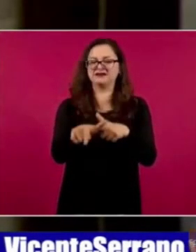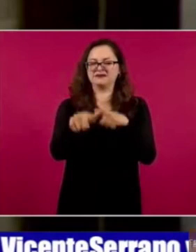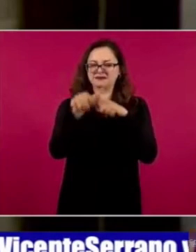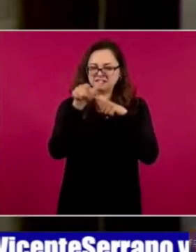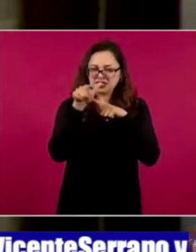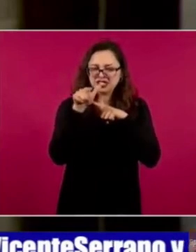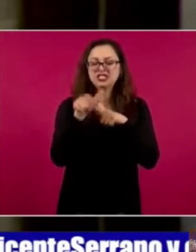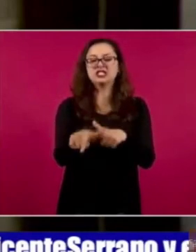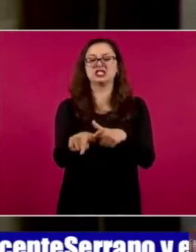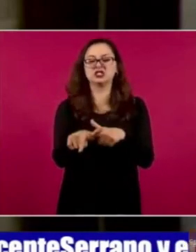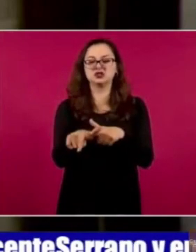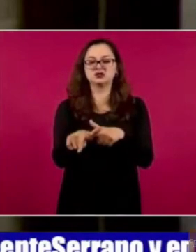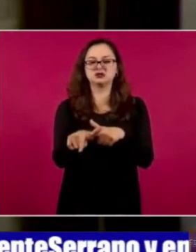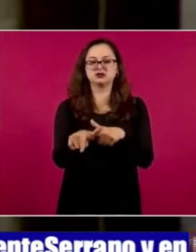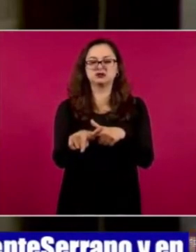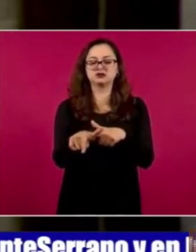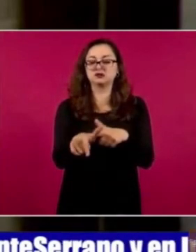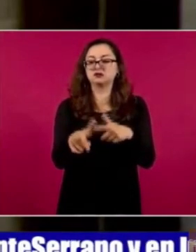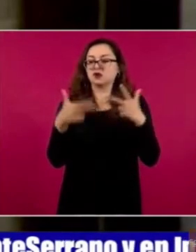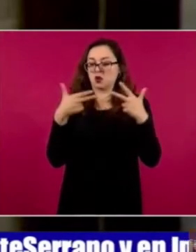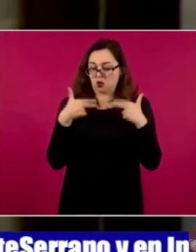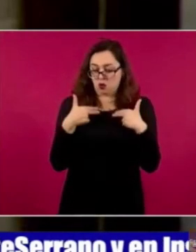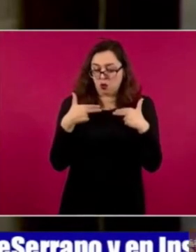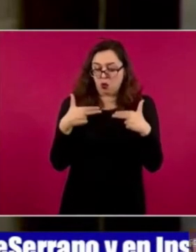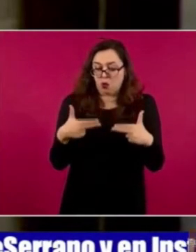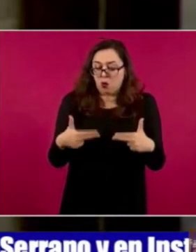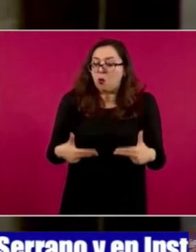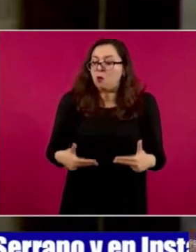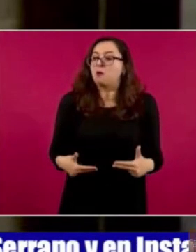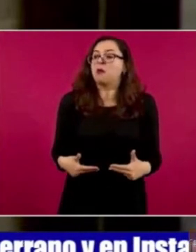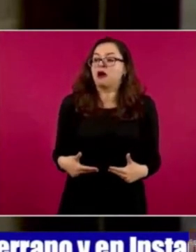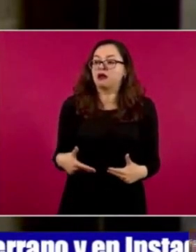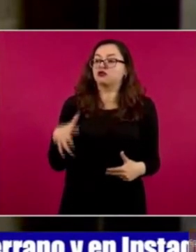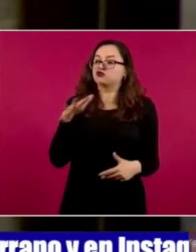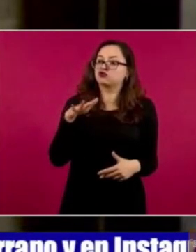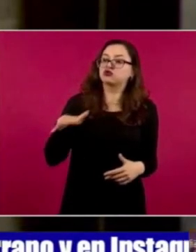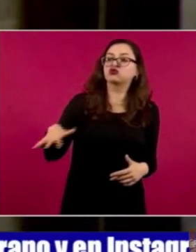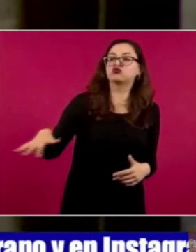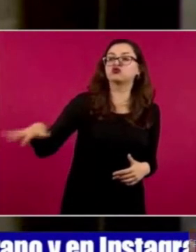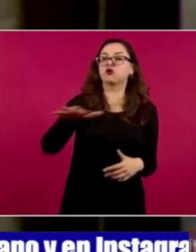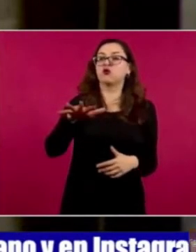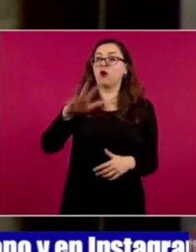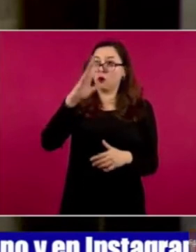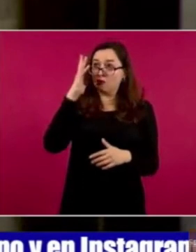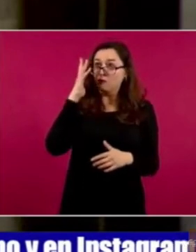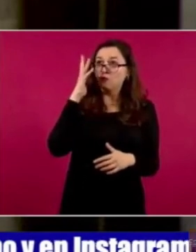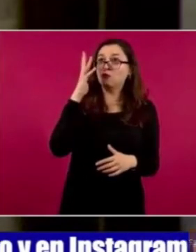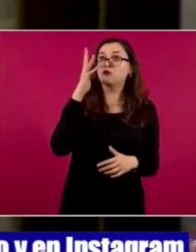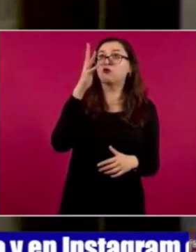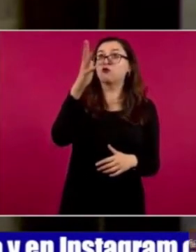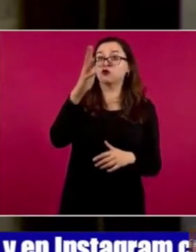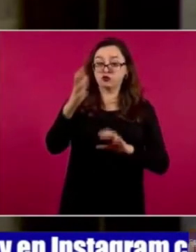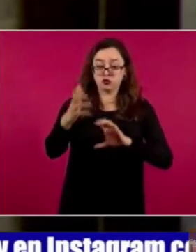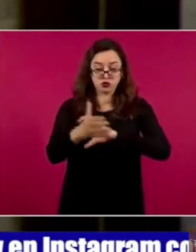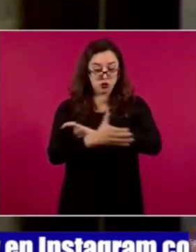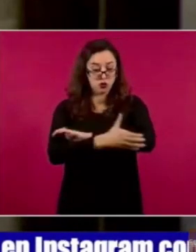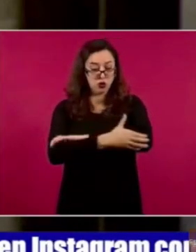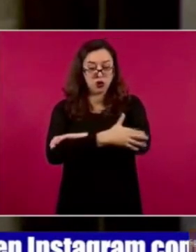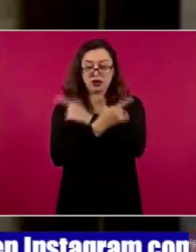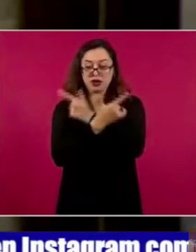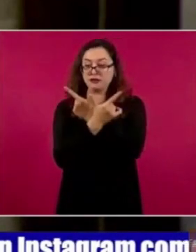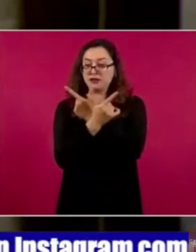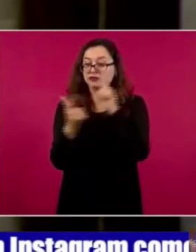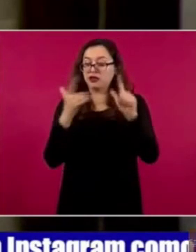que si la especie humana llega alguna vez a gozar de verdadera fraternidad y libertad y justicia